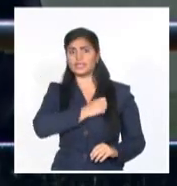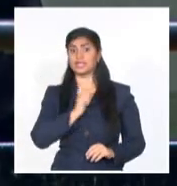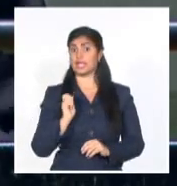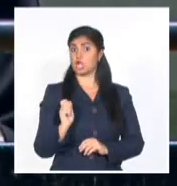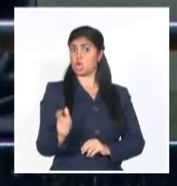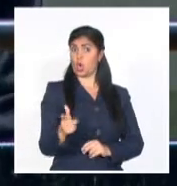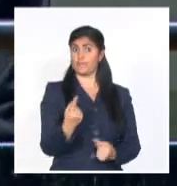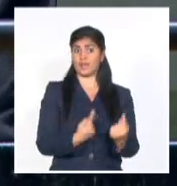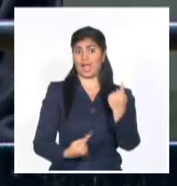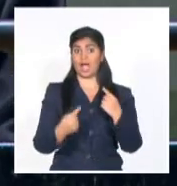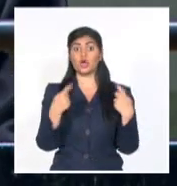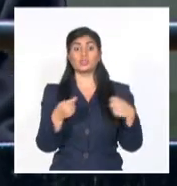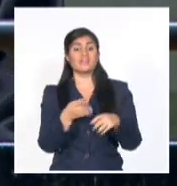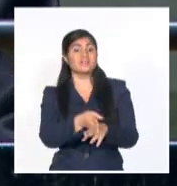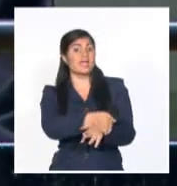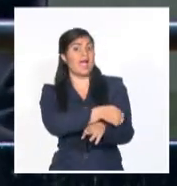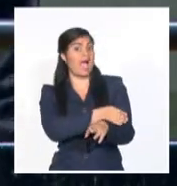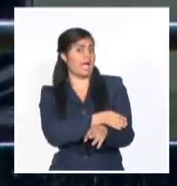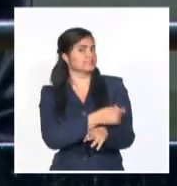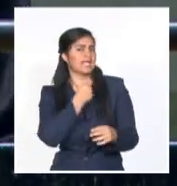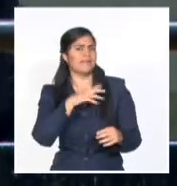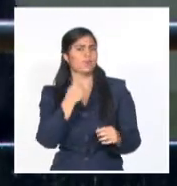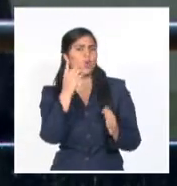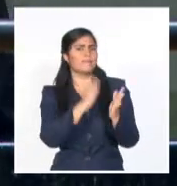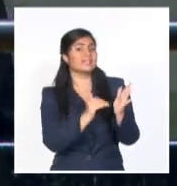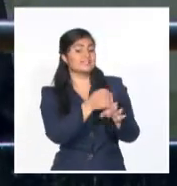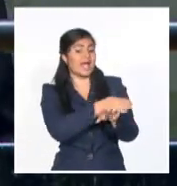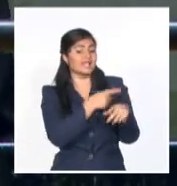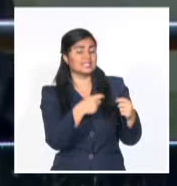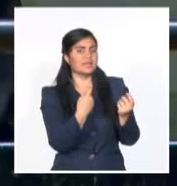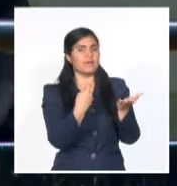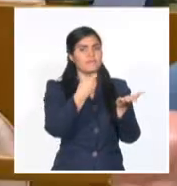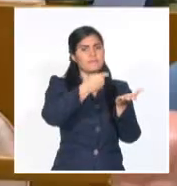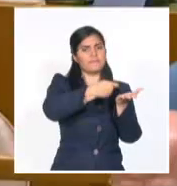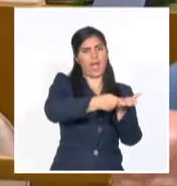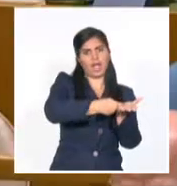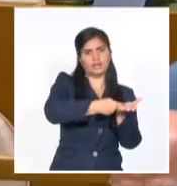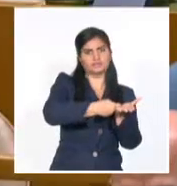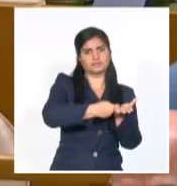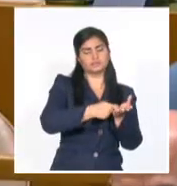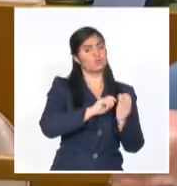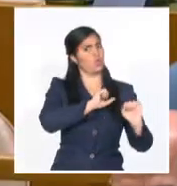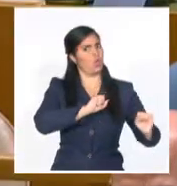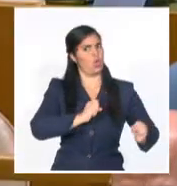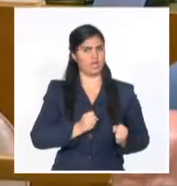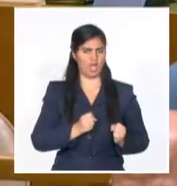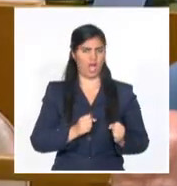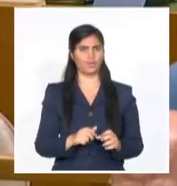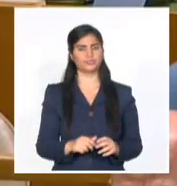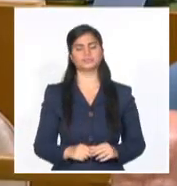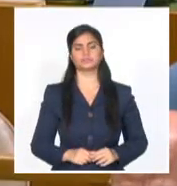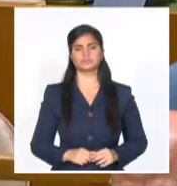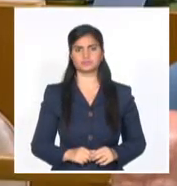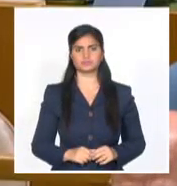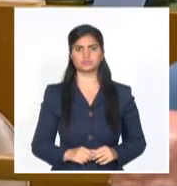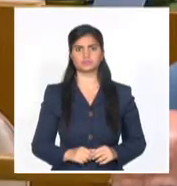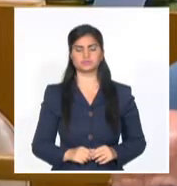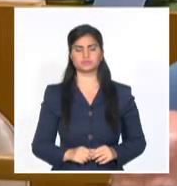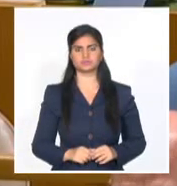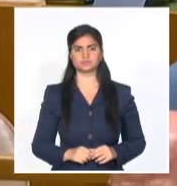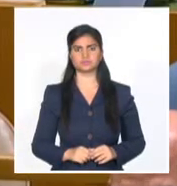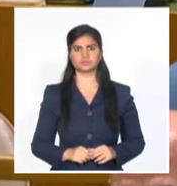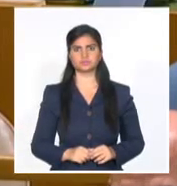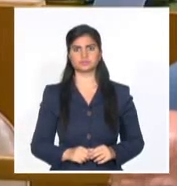nación que tienen que regresar vacíos a sus puertos de origen. Mientras que en el